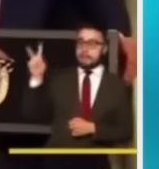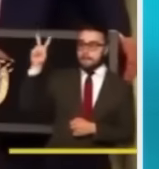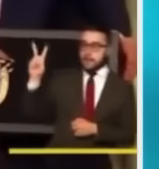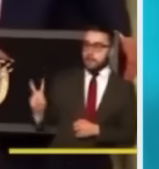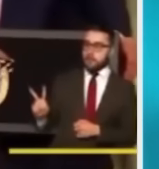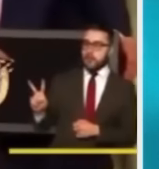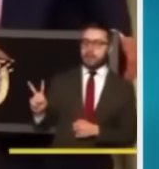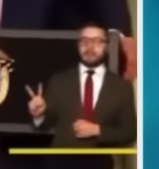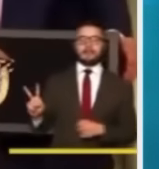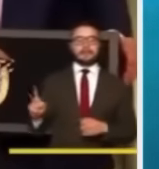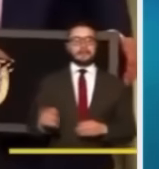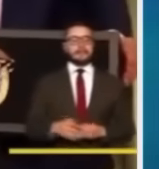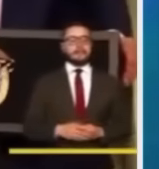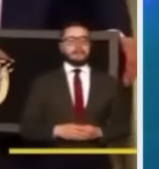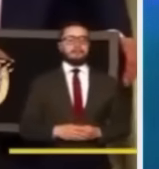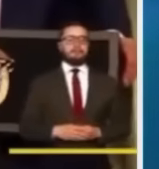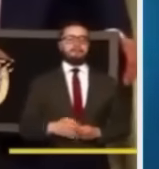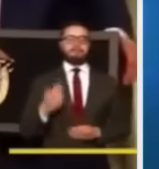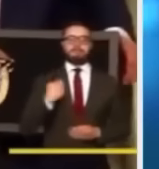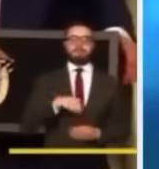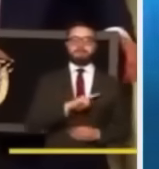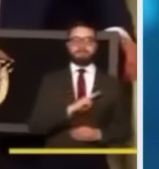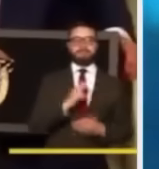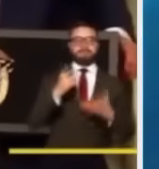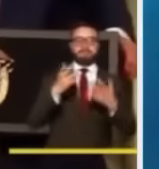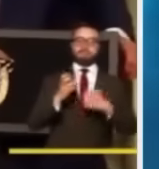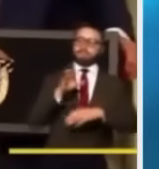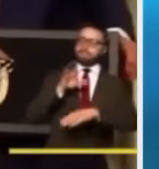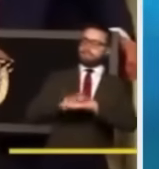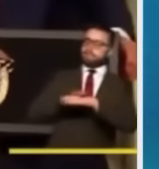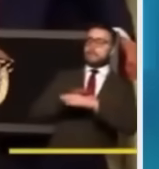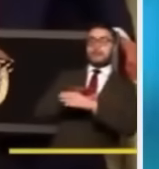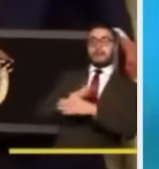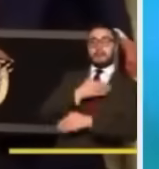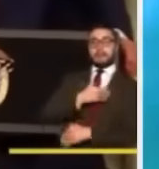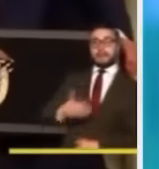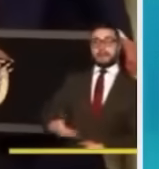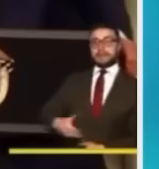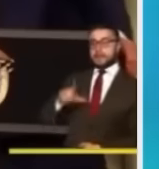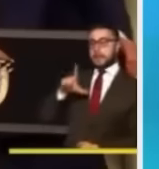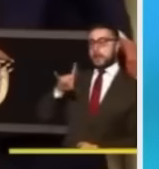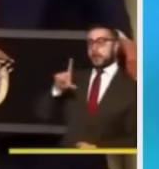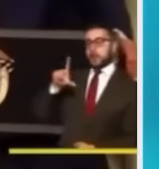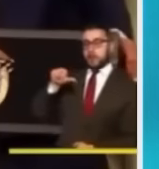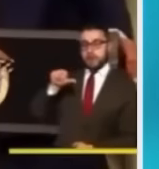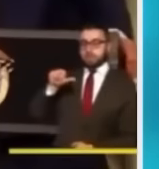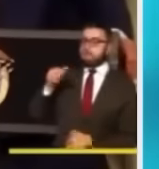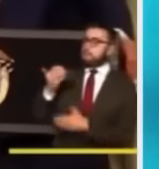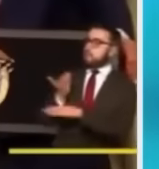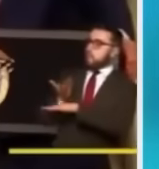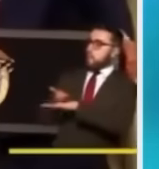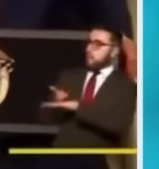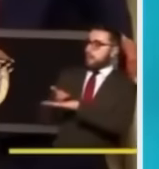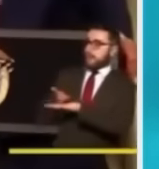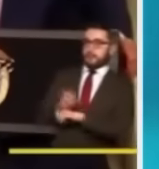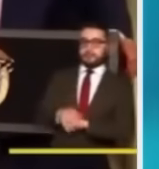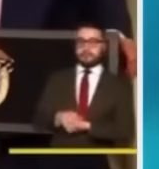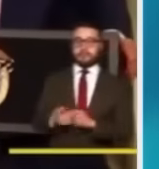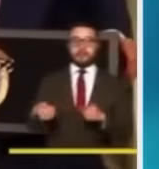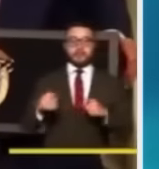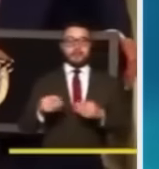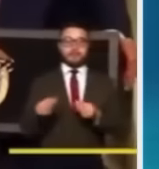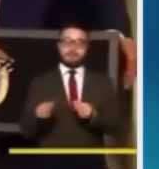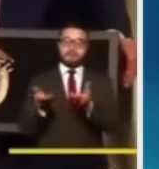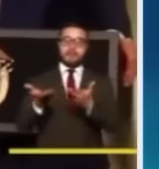grupo apoyan apoyan por completo a Rusia Rusia los va a recibir los va a apapachar y les